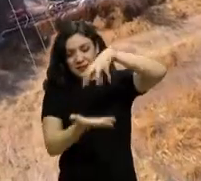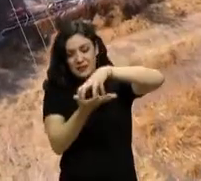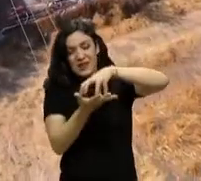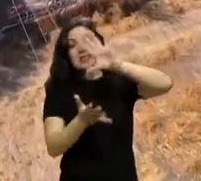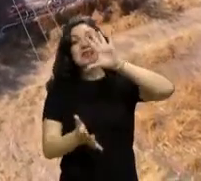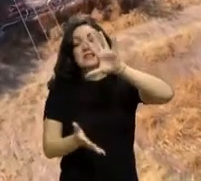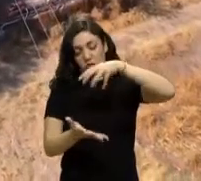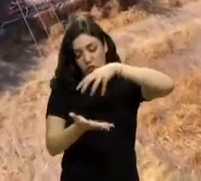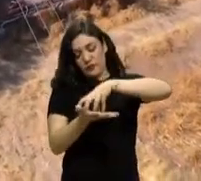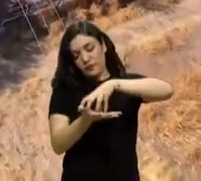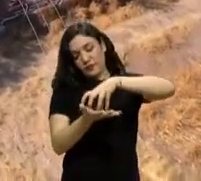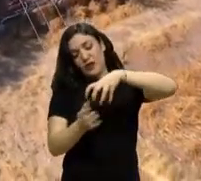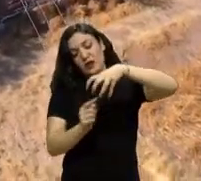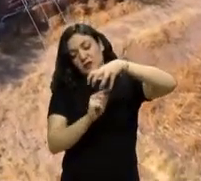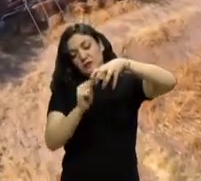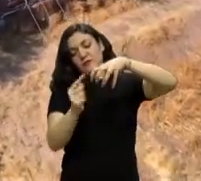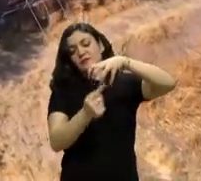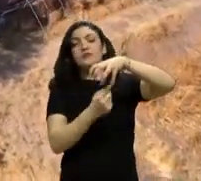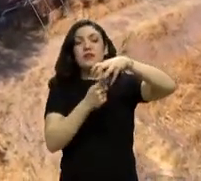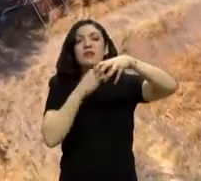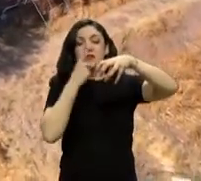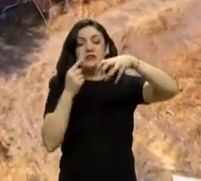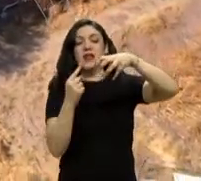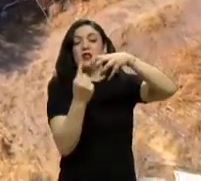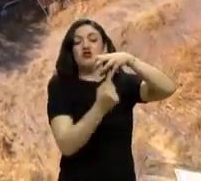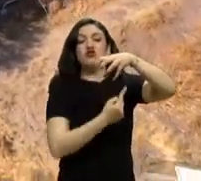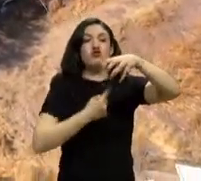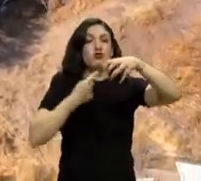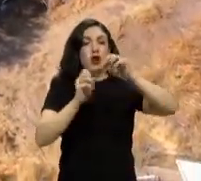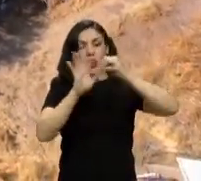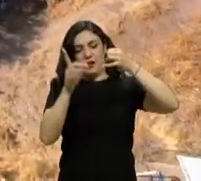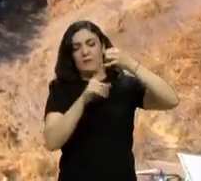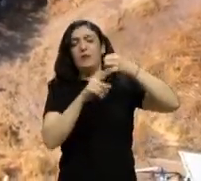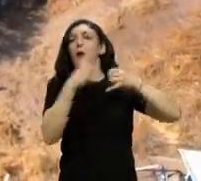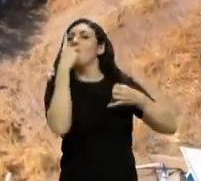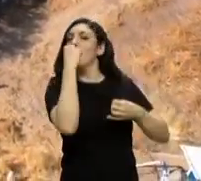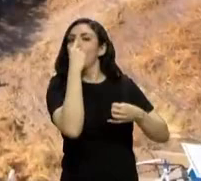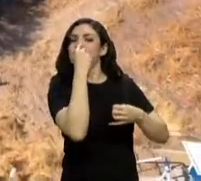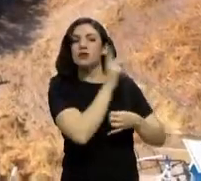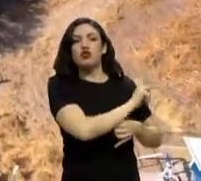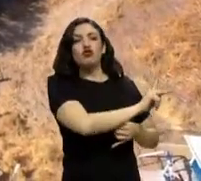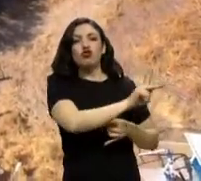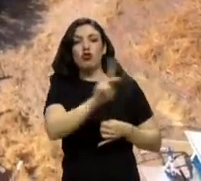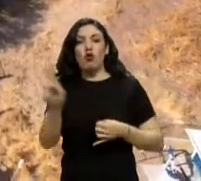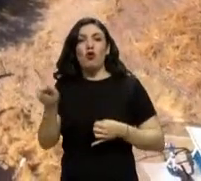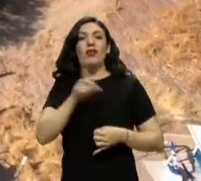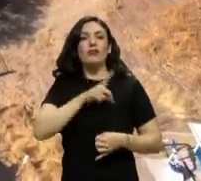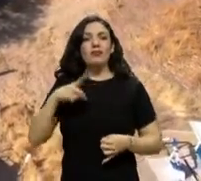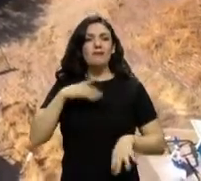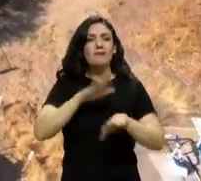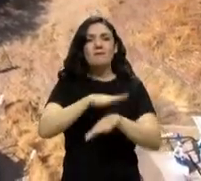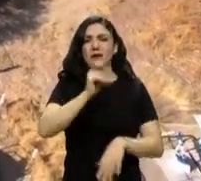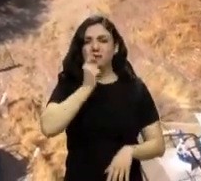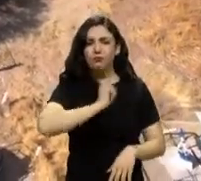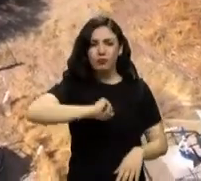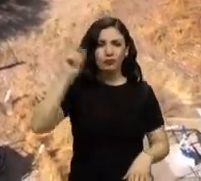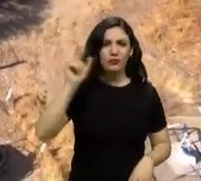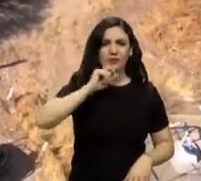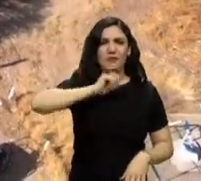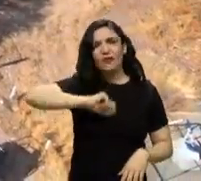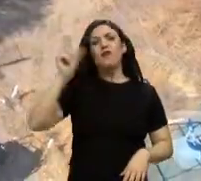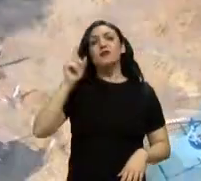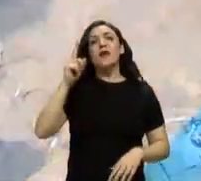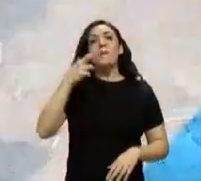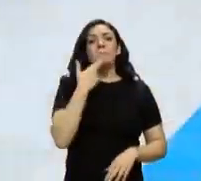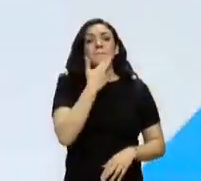que funcionar uno por supuesto son todas nuestras policías nuestras policías que tienen que estar más profesionalizadas que tienen que